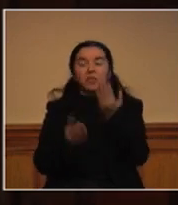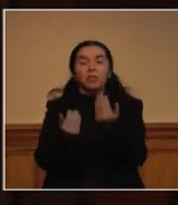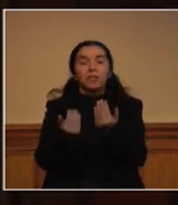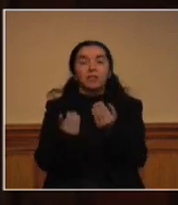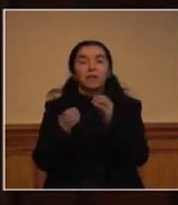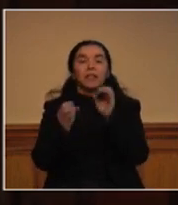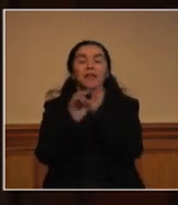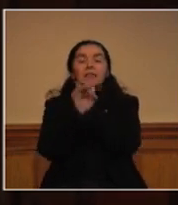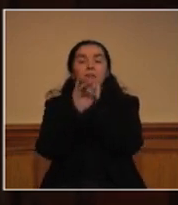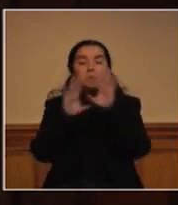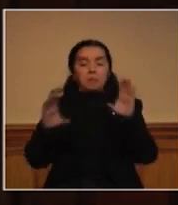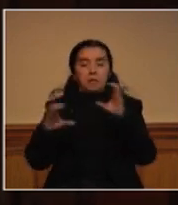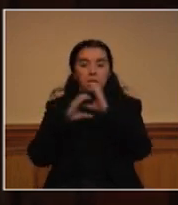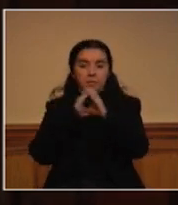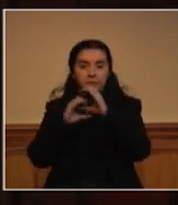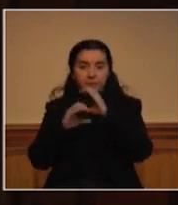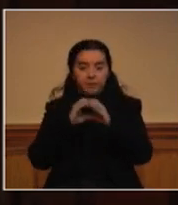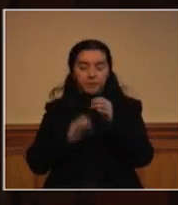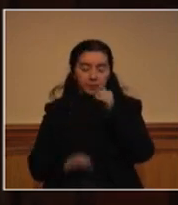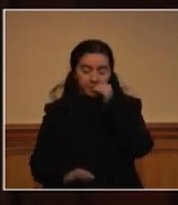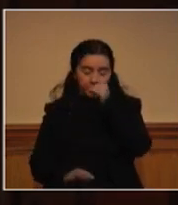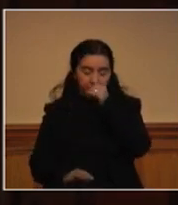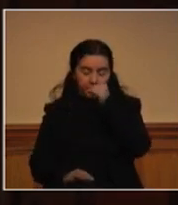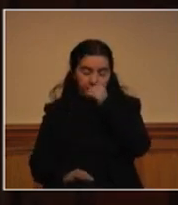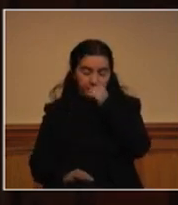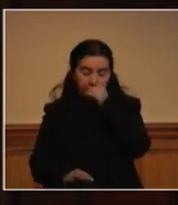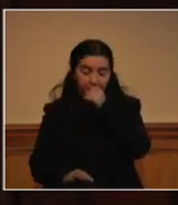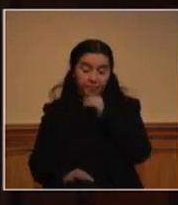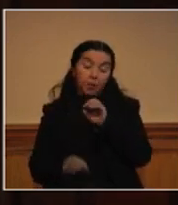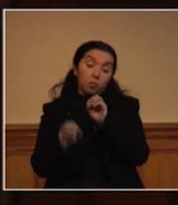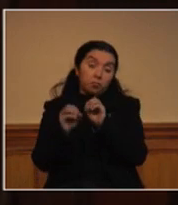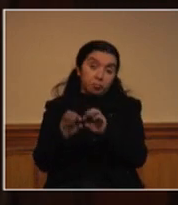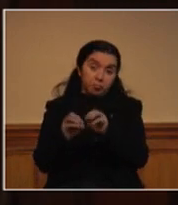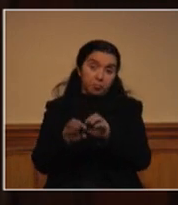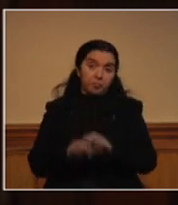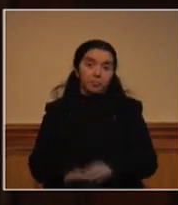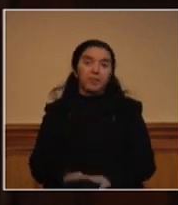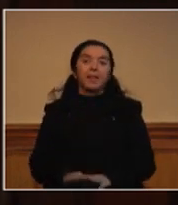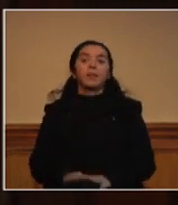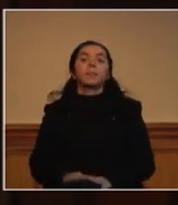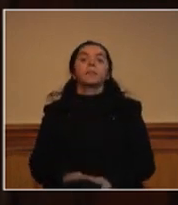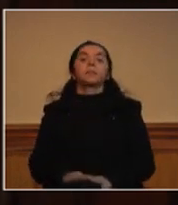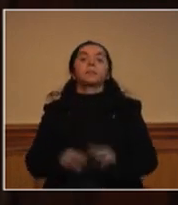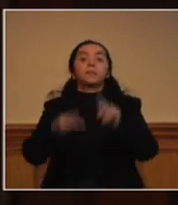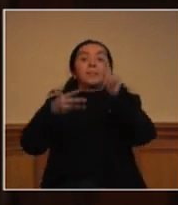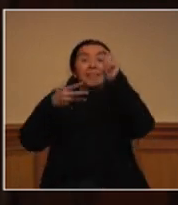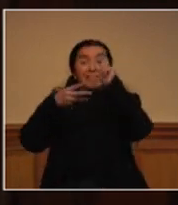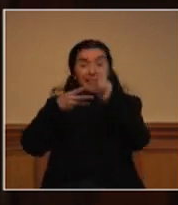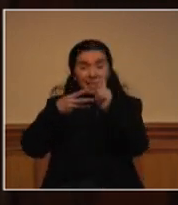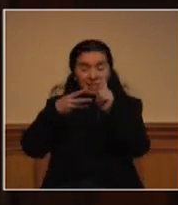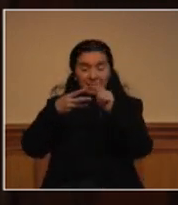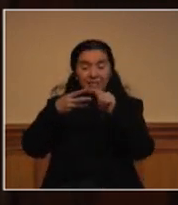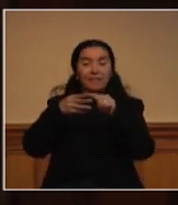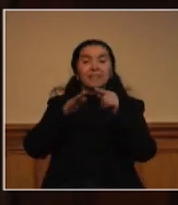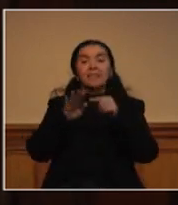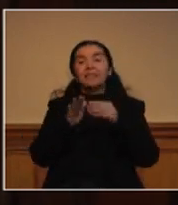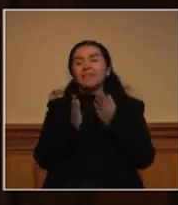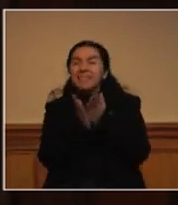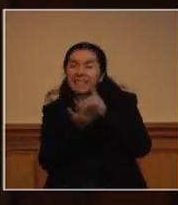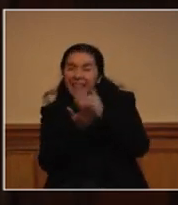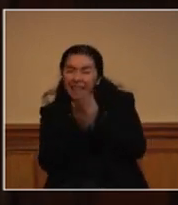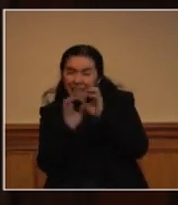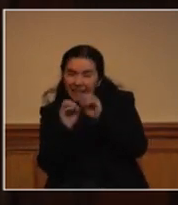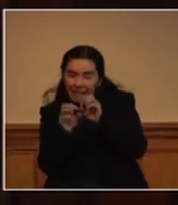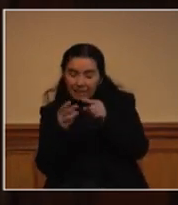necesidades especiales de comunicación o de educación. Técnicas de enseñanza, tecnología